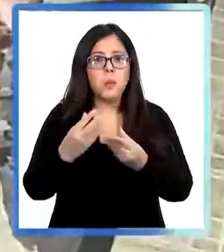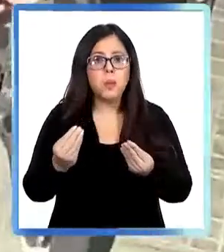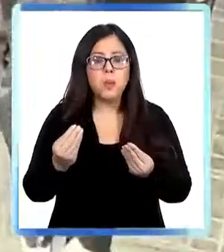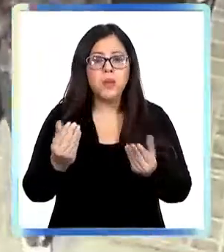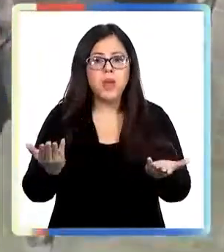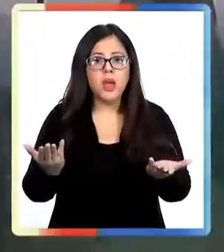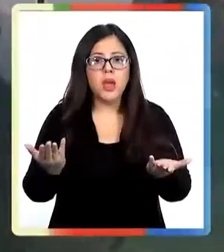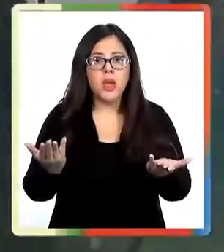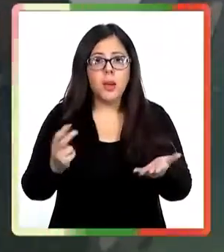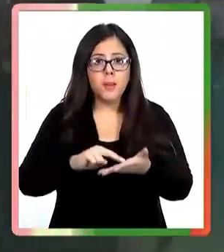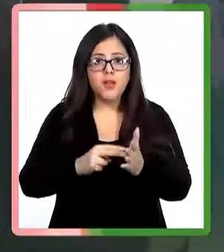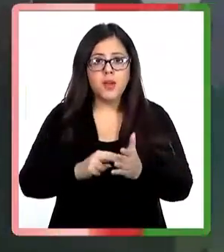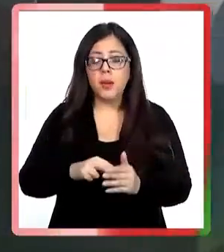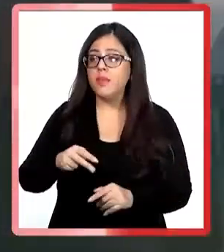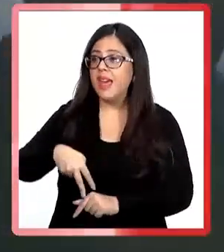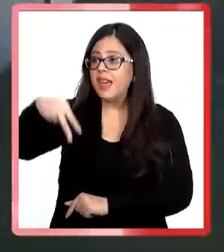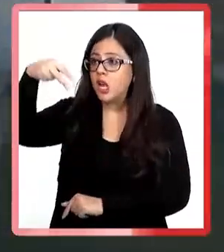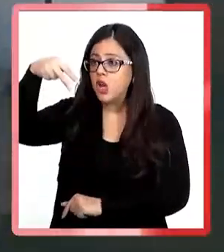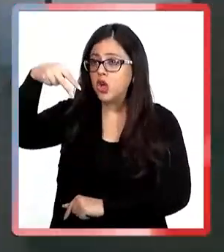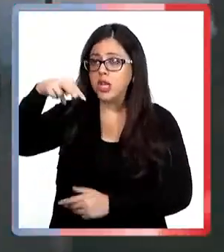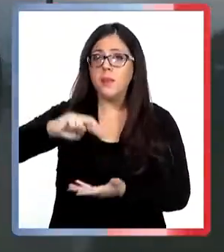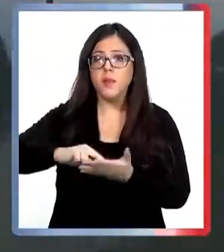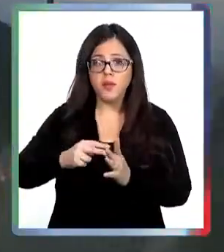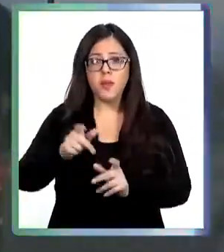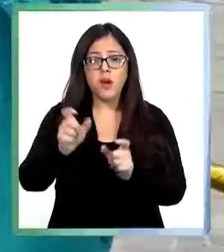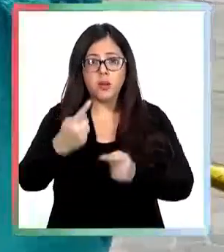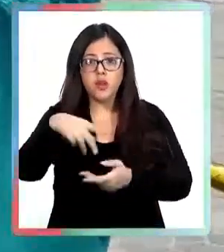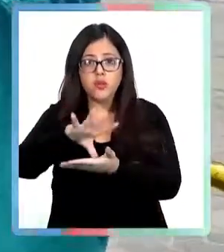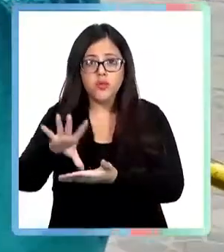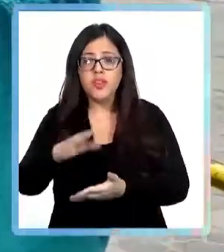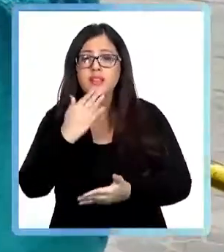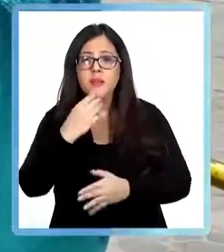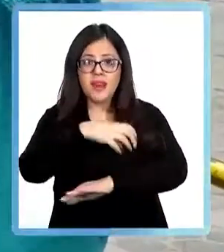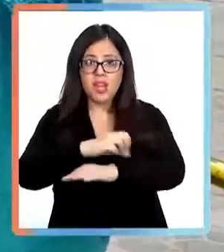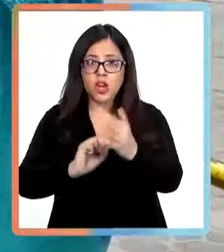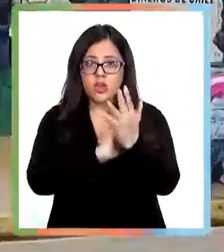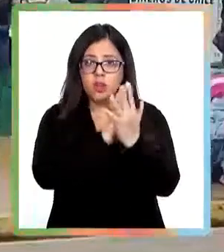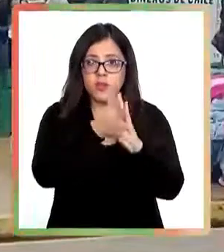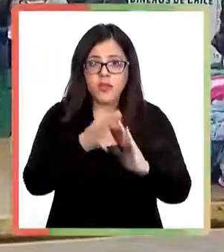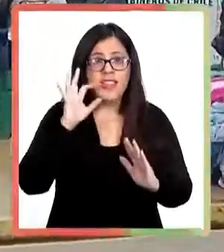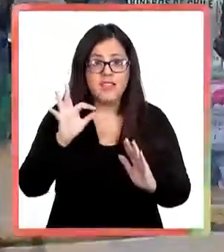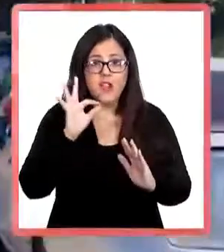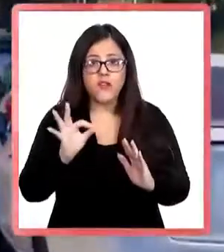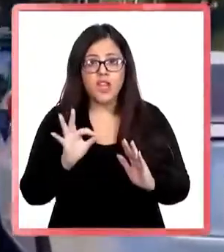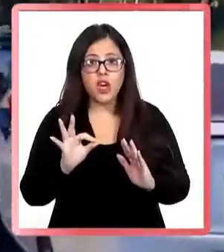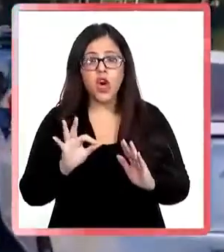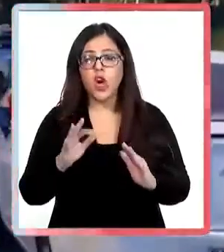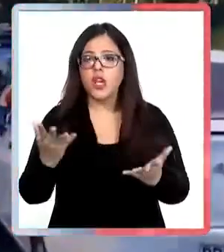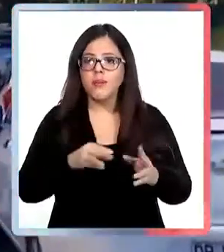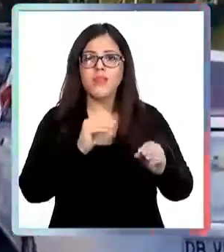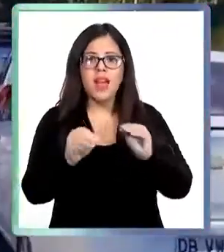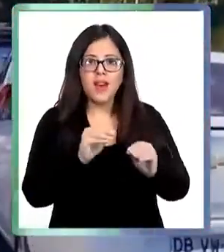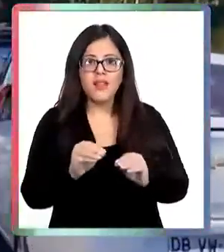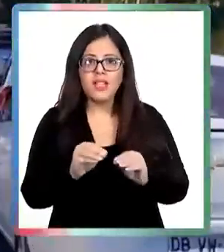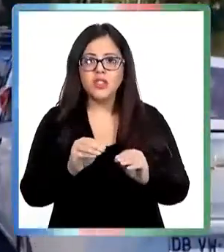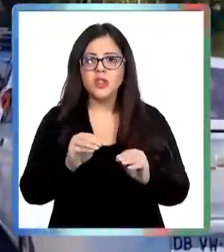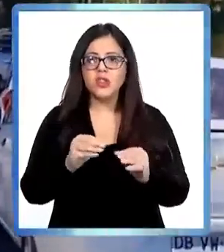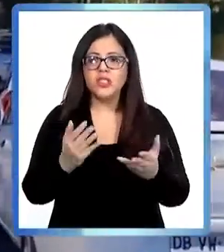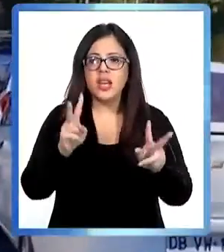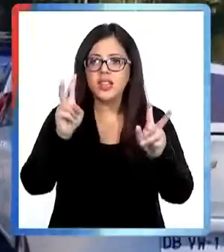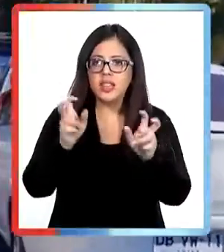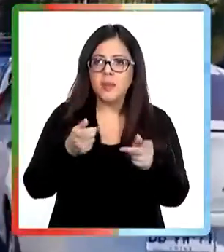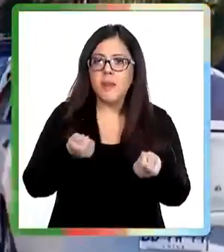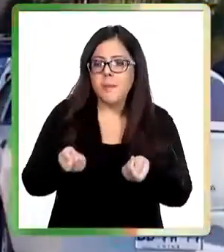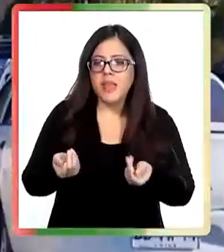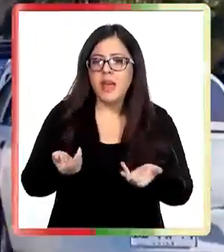el norte grande hay problemas con los migrantes y en la zona de la Araucanía y del Biobío se anunció algunas medidas